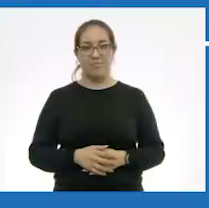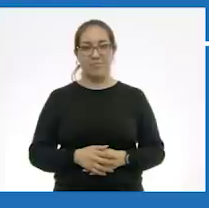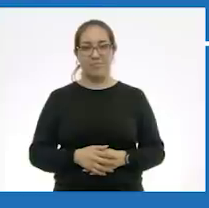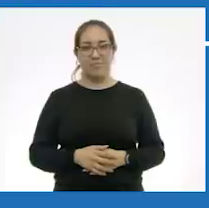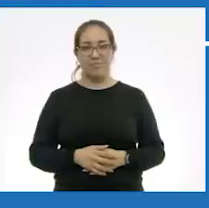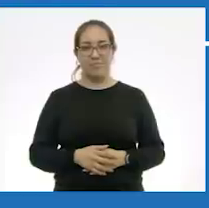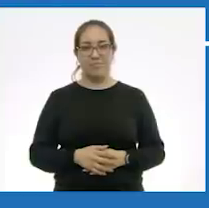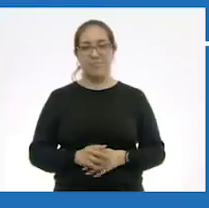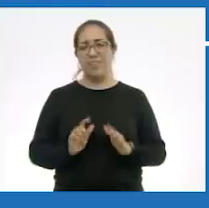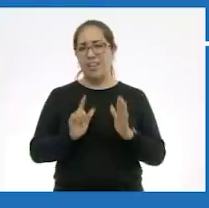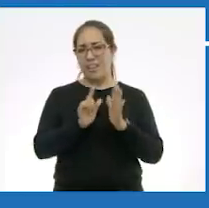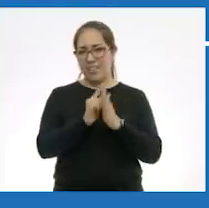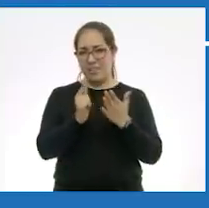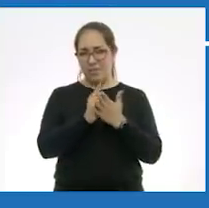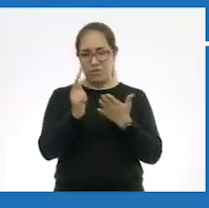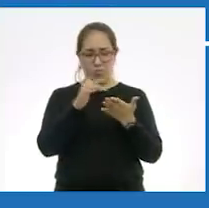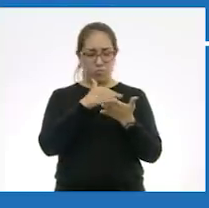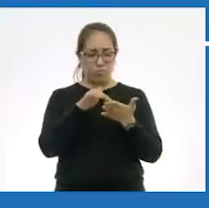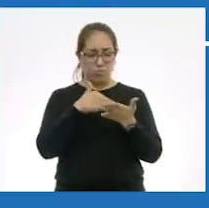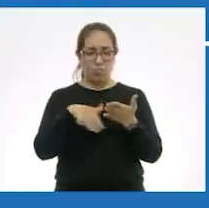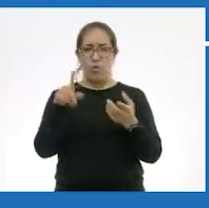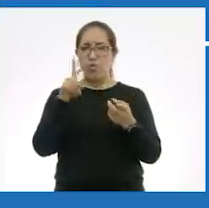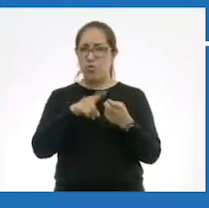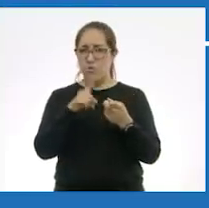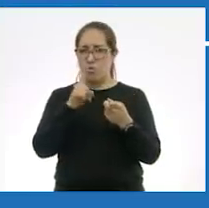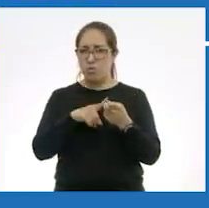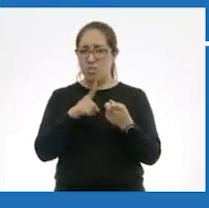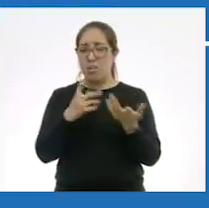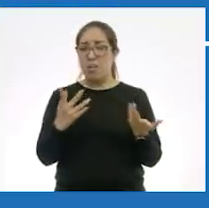También puedes encontrar los libros de texto en la página